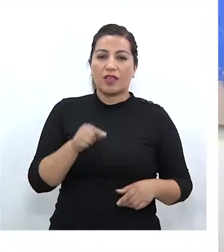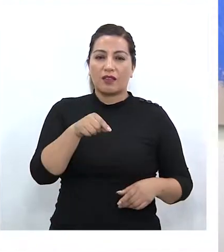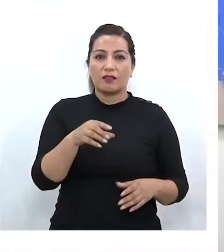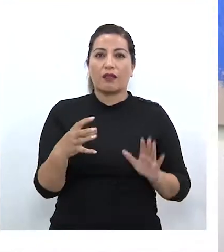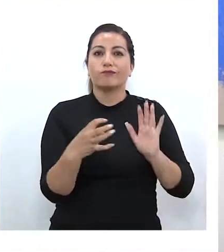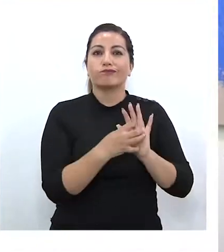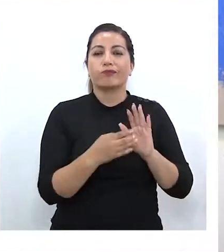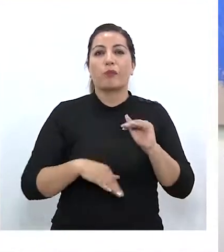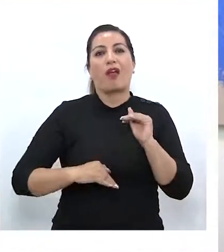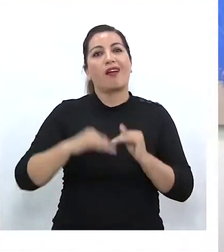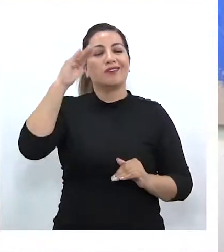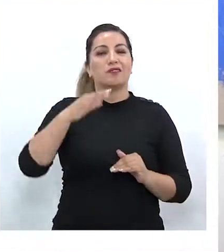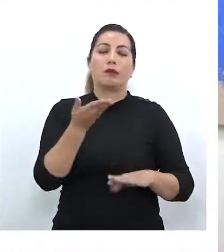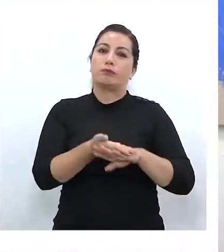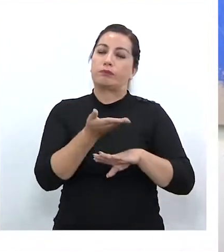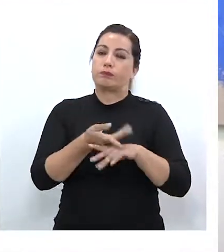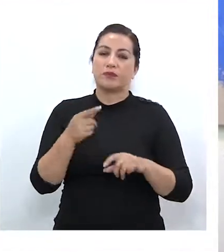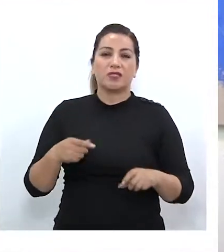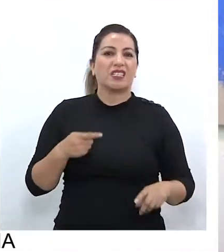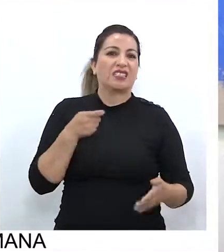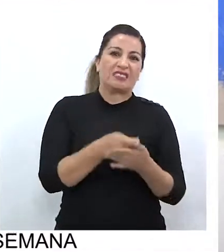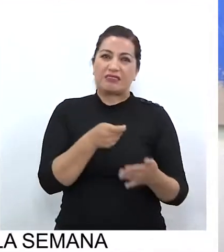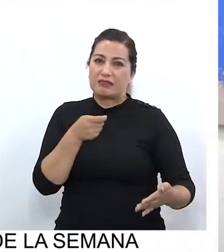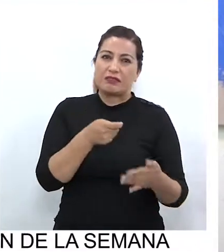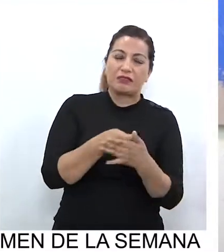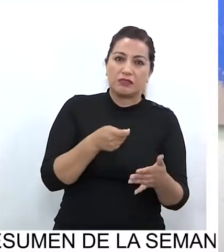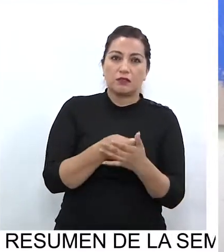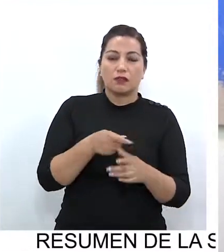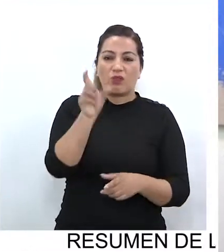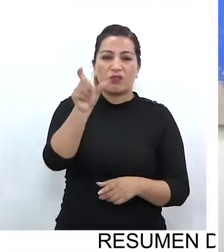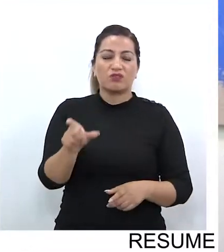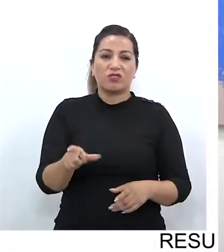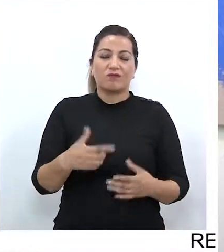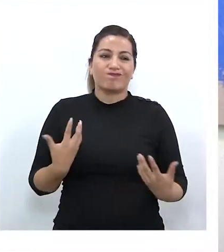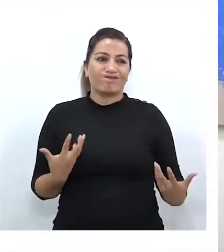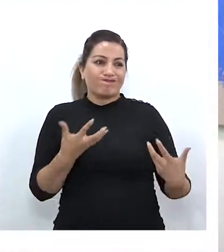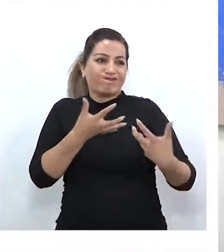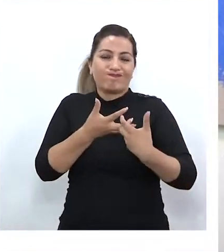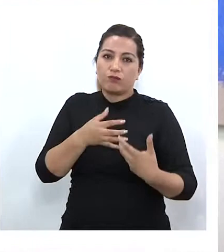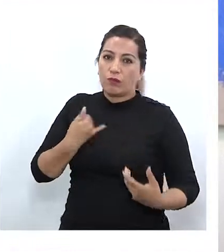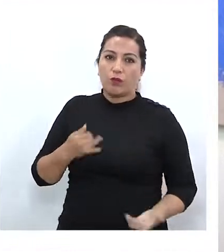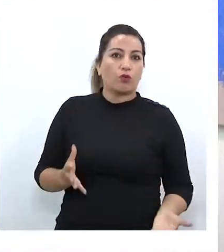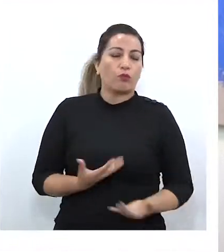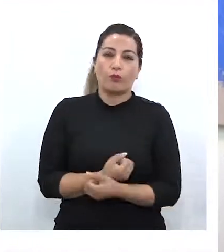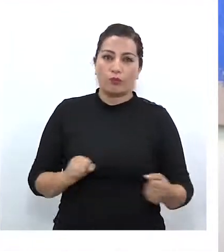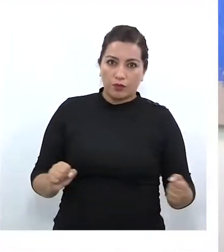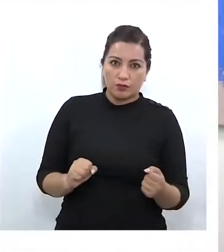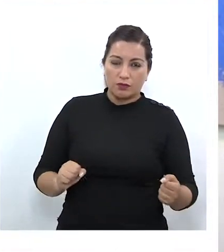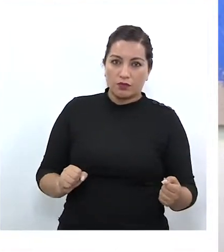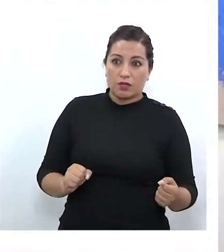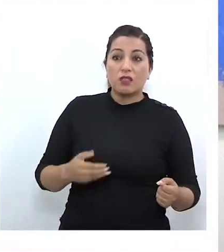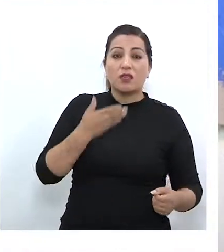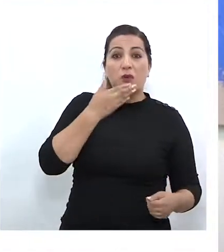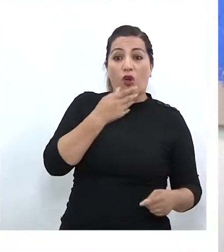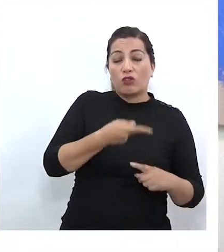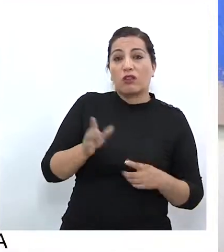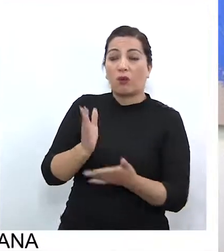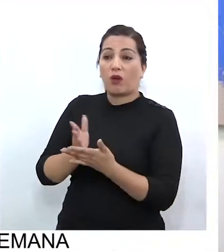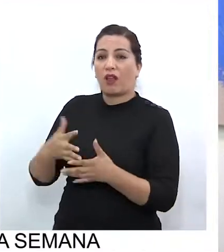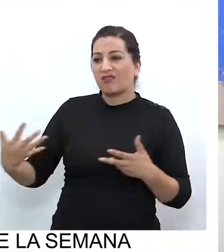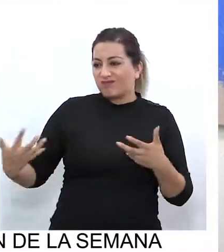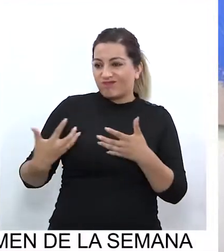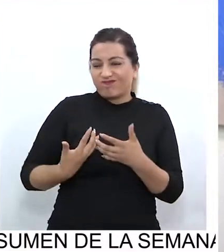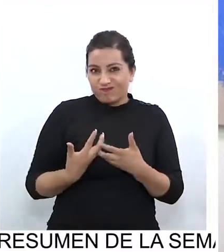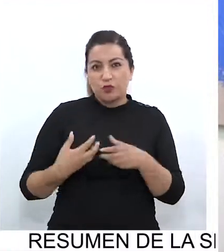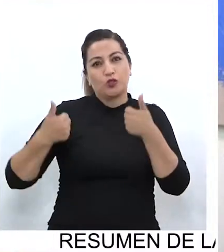tiene como sello la alta exigencia, y en definitiva a lo mejor ese joven no está adecuado a esas características, sí a características de otro colegio, y por eso es